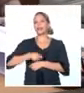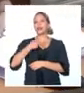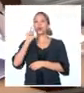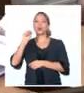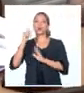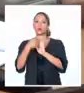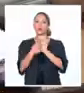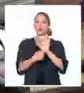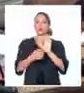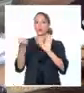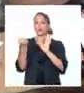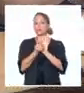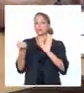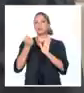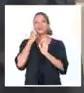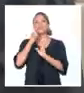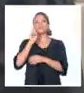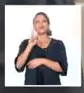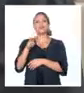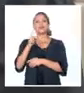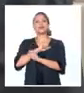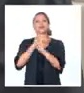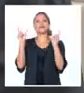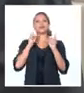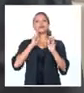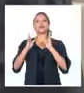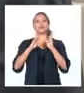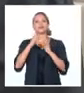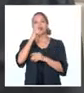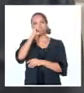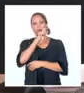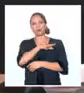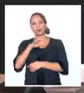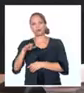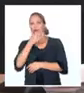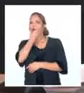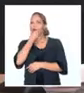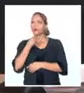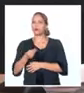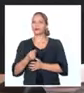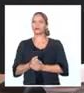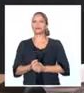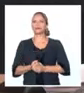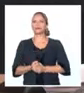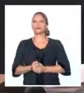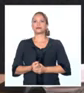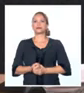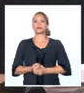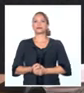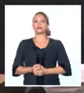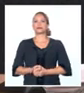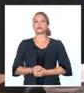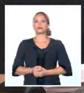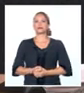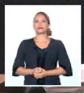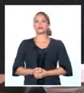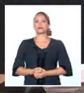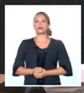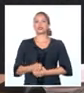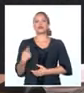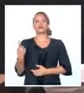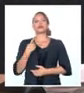país, se tenga en cuenta su impacto en los sectores infantil y juvenil. Nosotros creo que tenemos que llevarle a nuestra sociedad